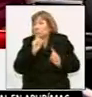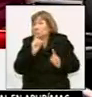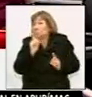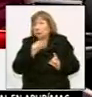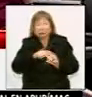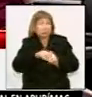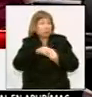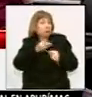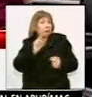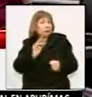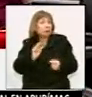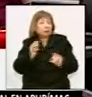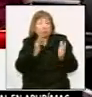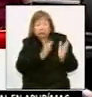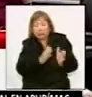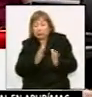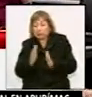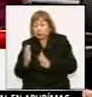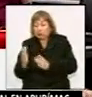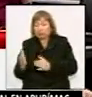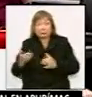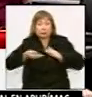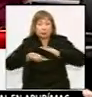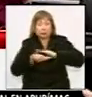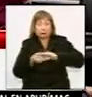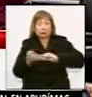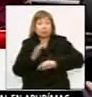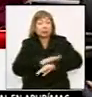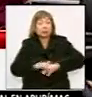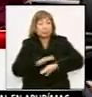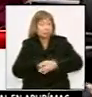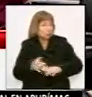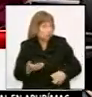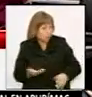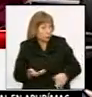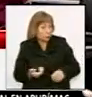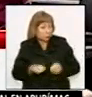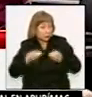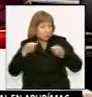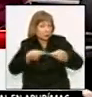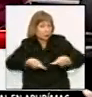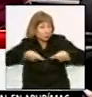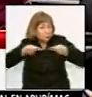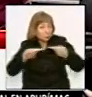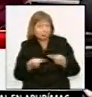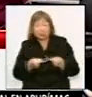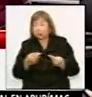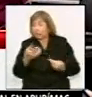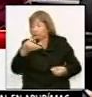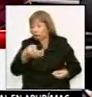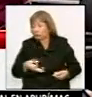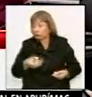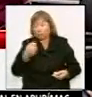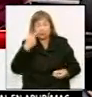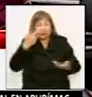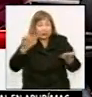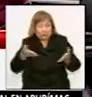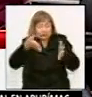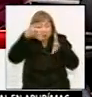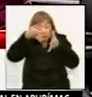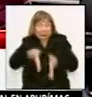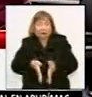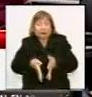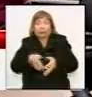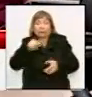saliendo, estamos en plena lucha contra la corrupción. Y lucha contra la corrupción significa tener que reconocer que la corrupción está enquistada en el